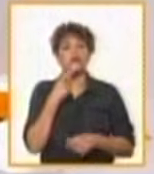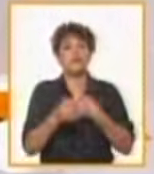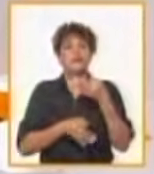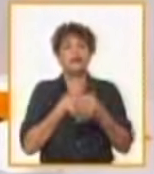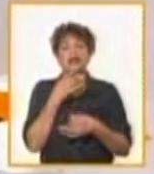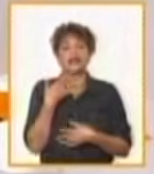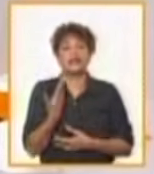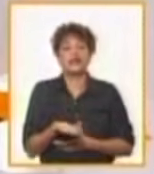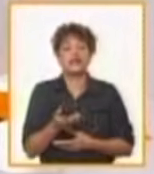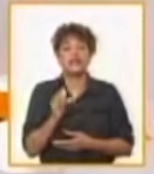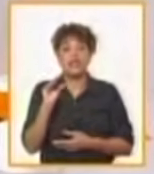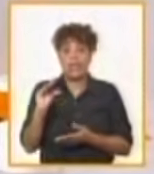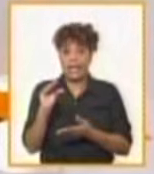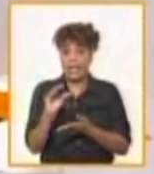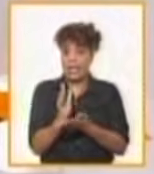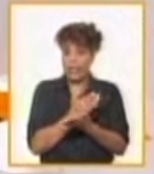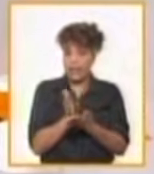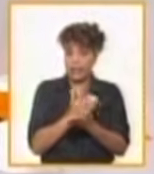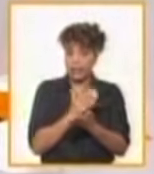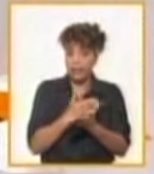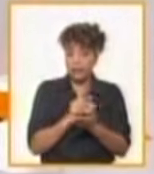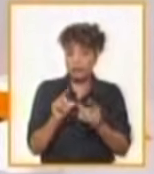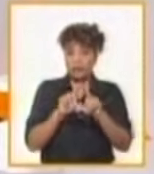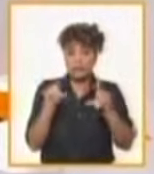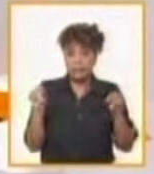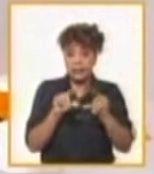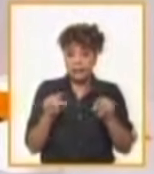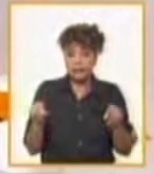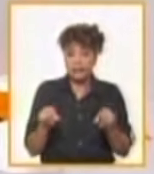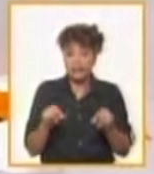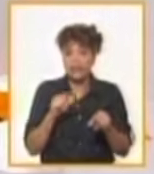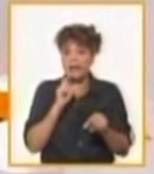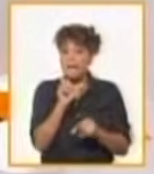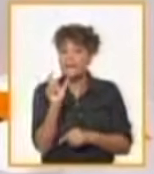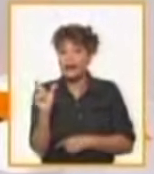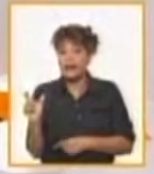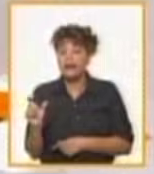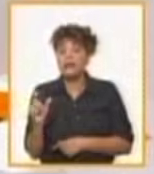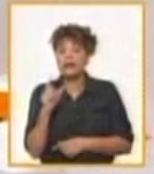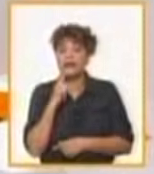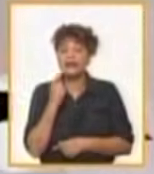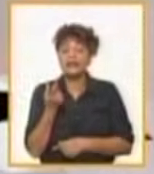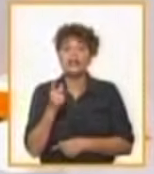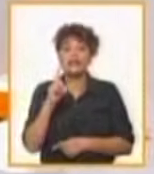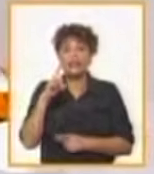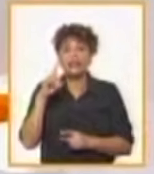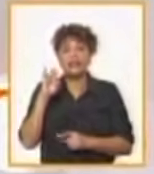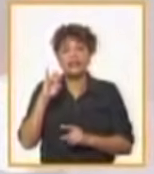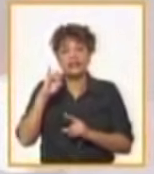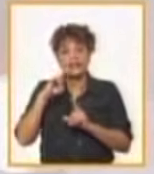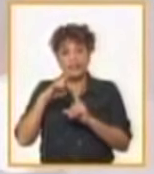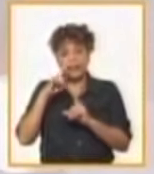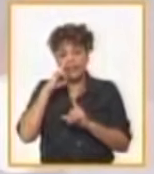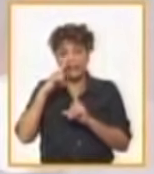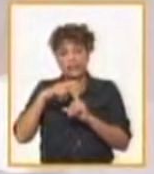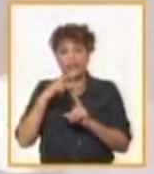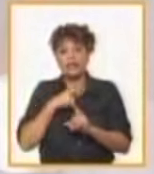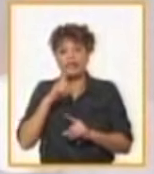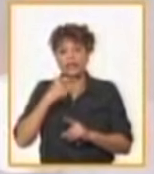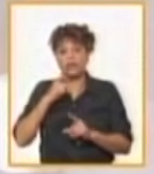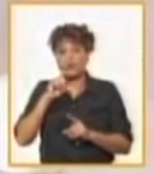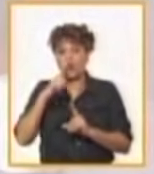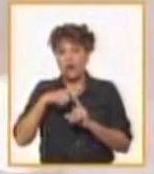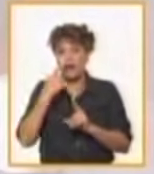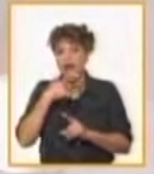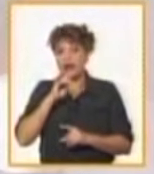consultando, el texto de Volver a Palabras Intelectuales, que se llama Volver a Palabras Intelectuales. Es un libro compilado, una